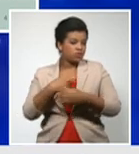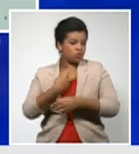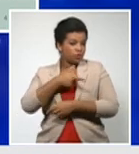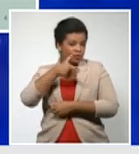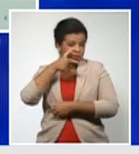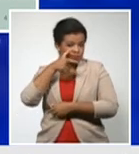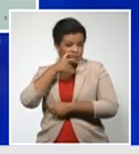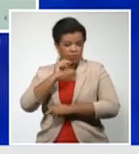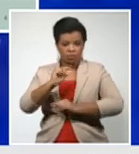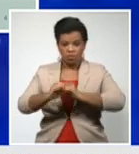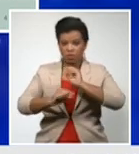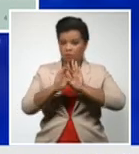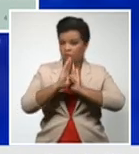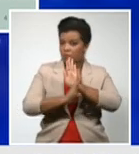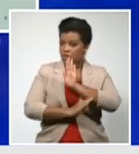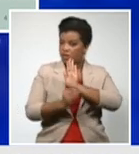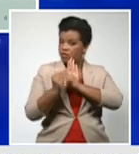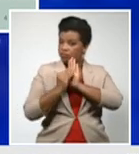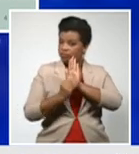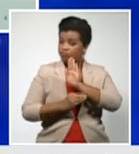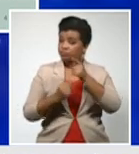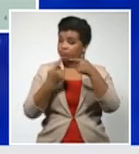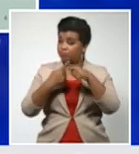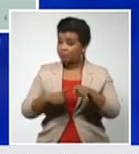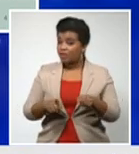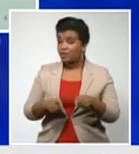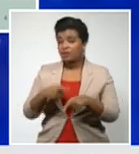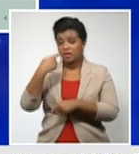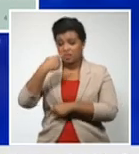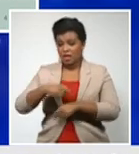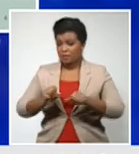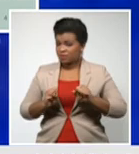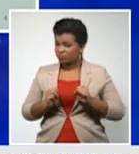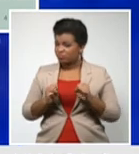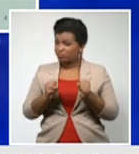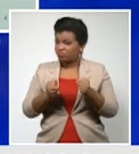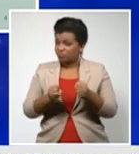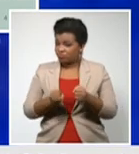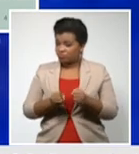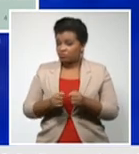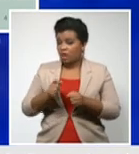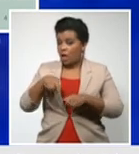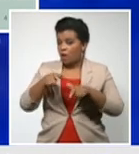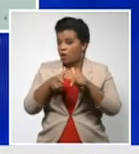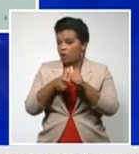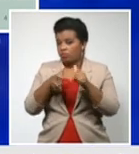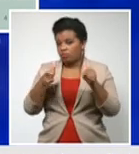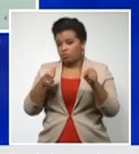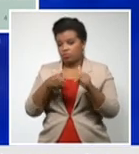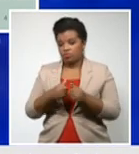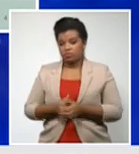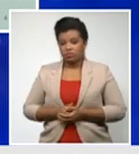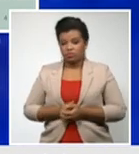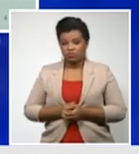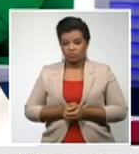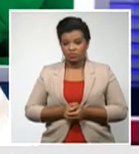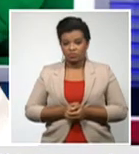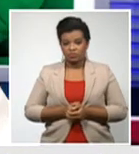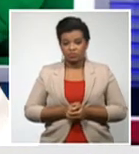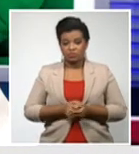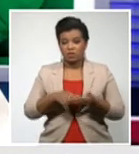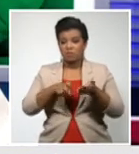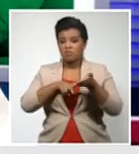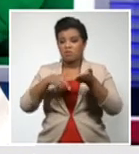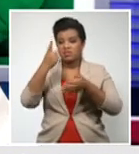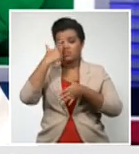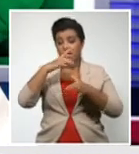adoptando medidas ahí, pero indiscutiblemente va teniendo un incremento. De la provincia de